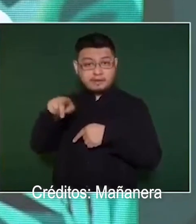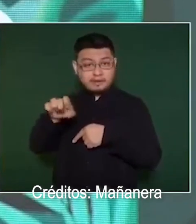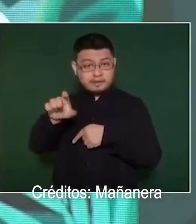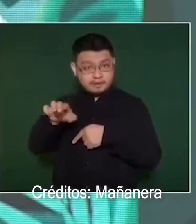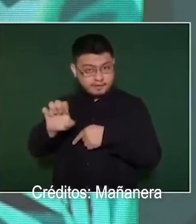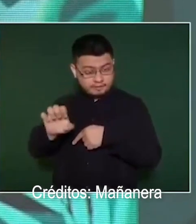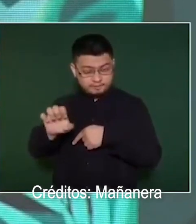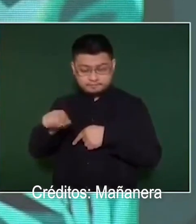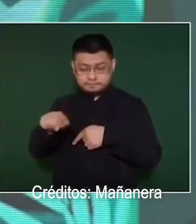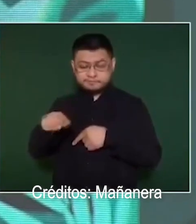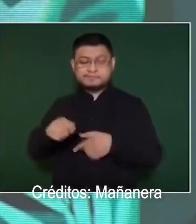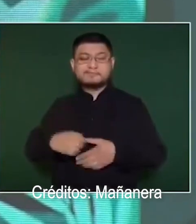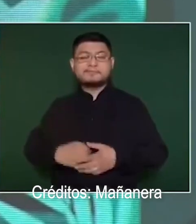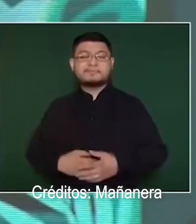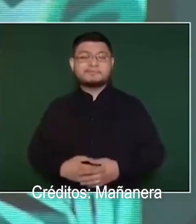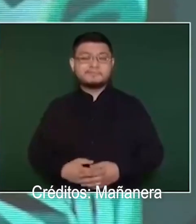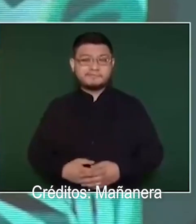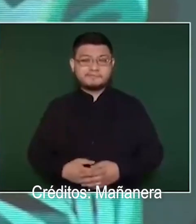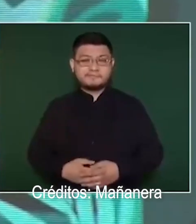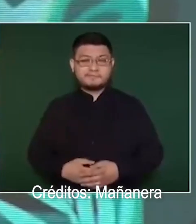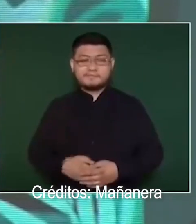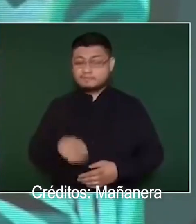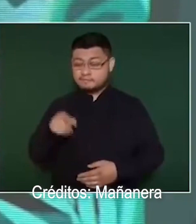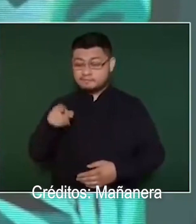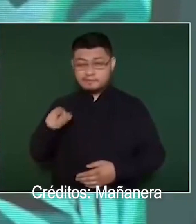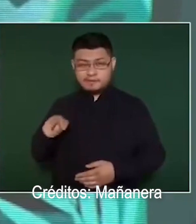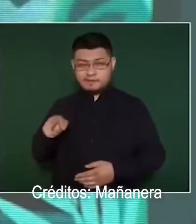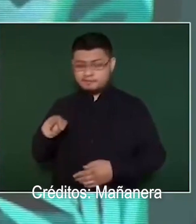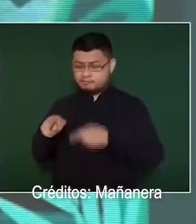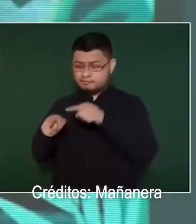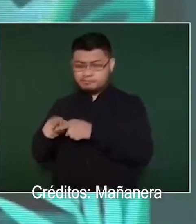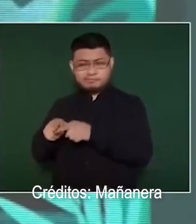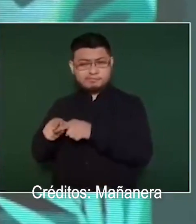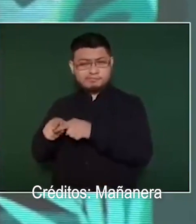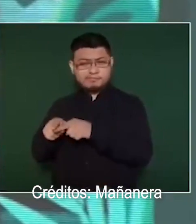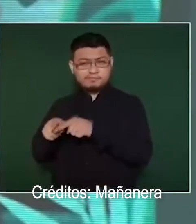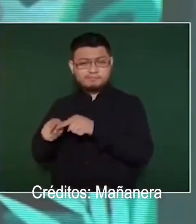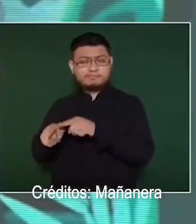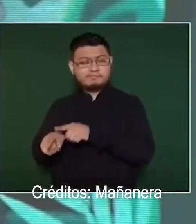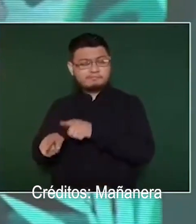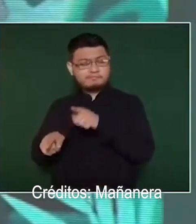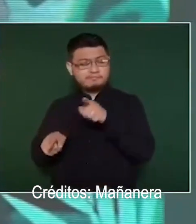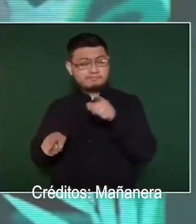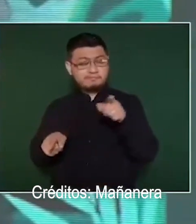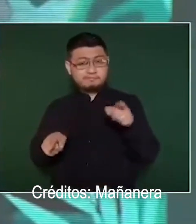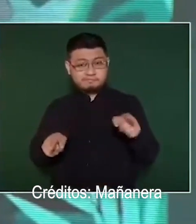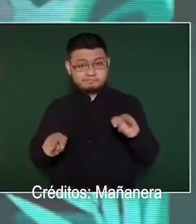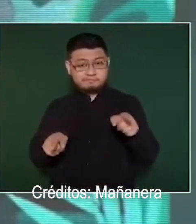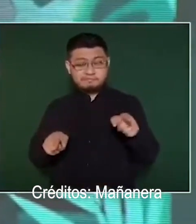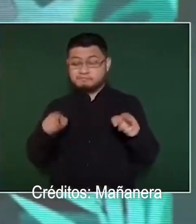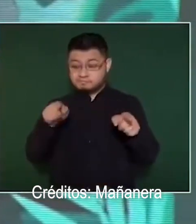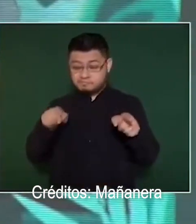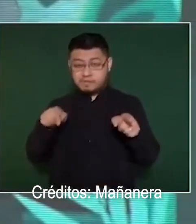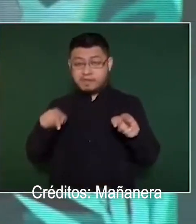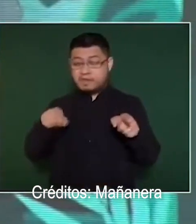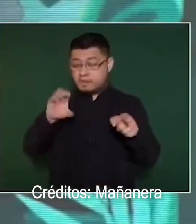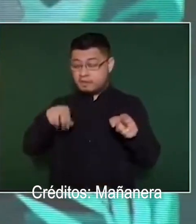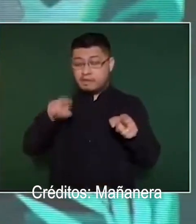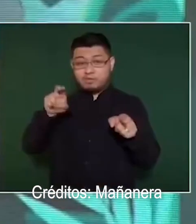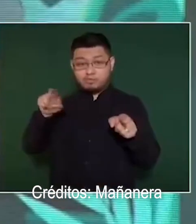posteriormente desde Cancún